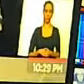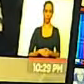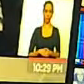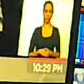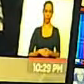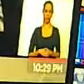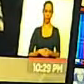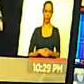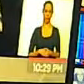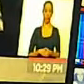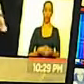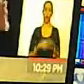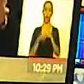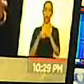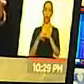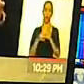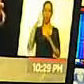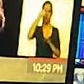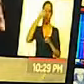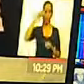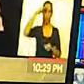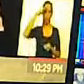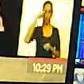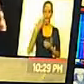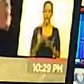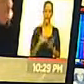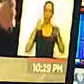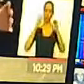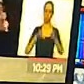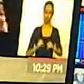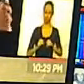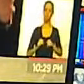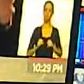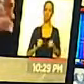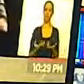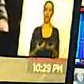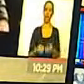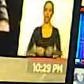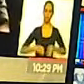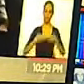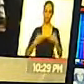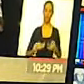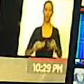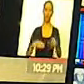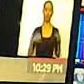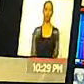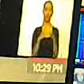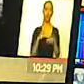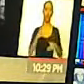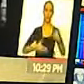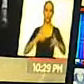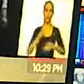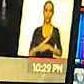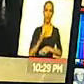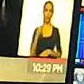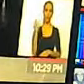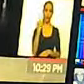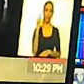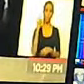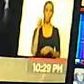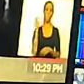Militar, hemos dado unos golpes contundentes a las estructuras criminales en la frontera. En solo un mes de